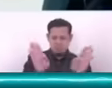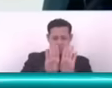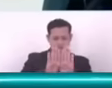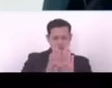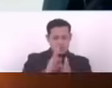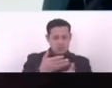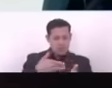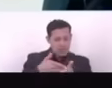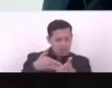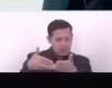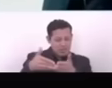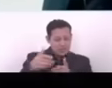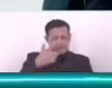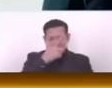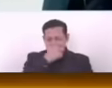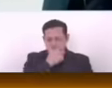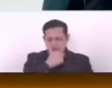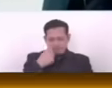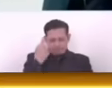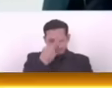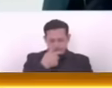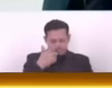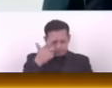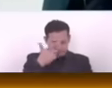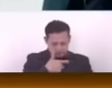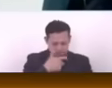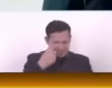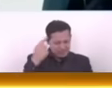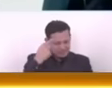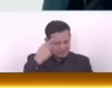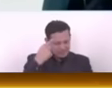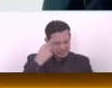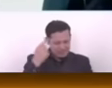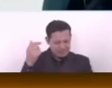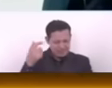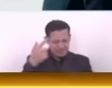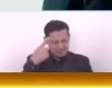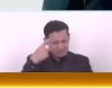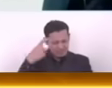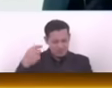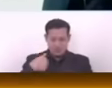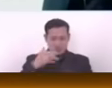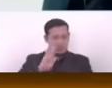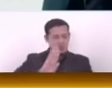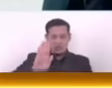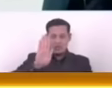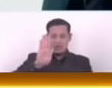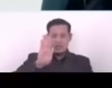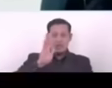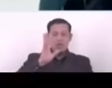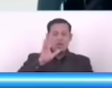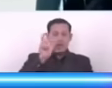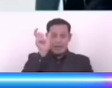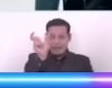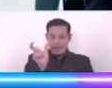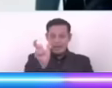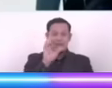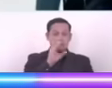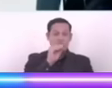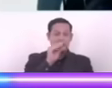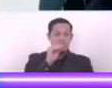y comenzamos caras tristes comenzamos a decir de todo Yo nunca voy a olvidar las palabras que dijo nayib esa